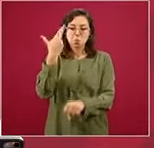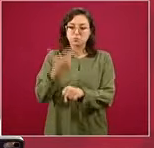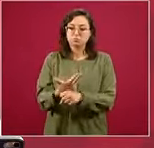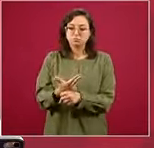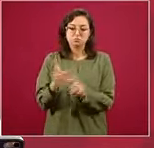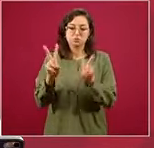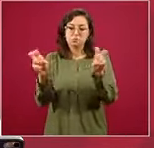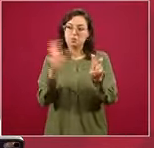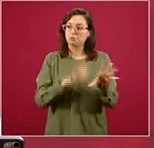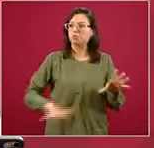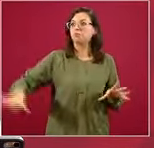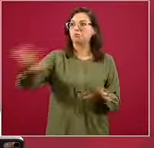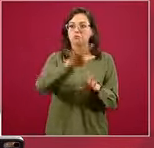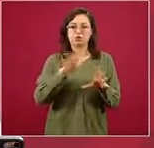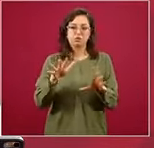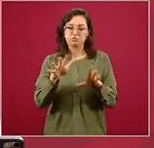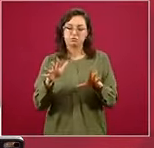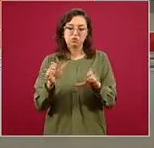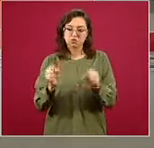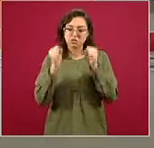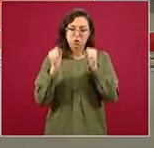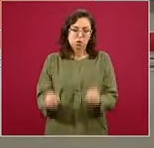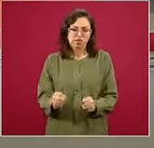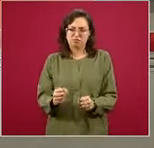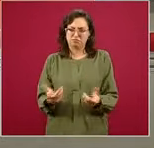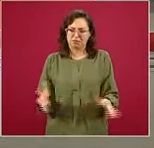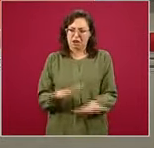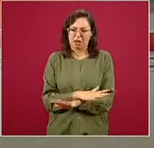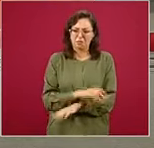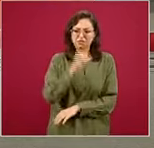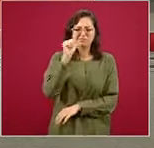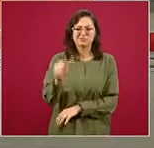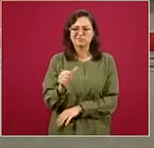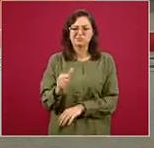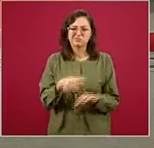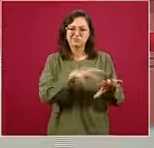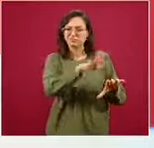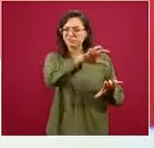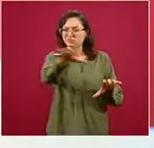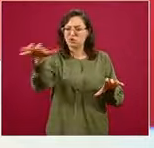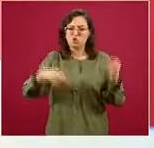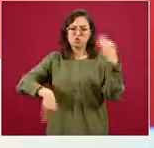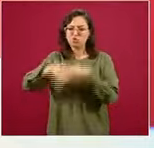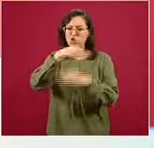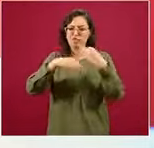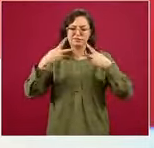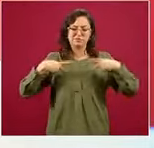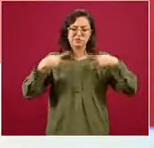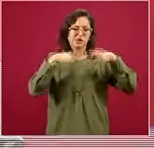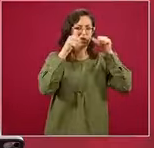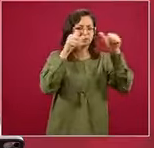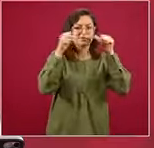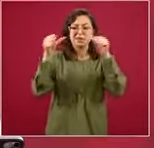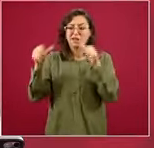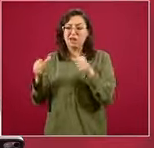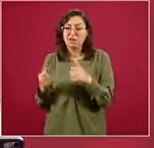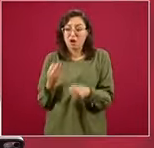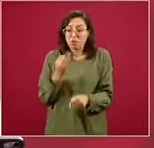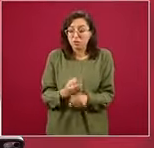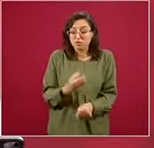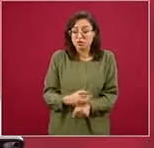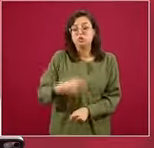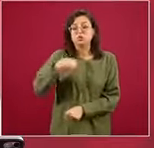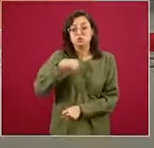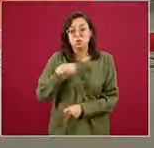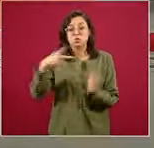seguridad sanitaria. No, eso no se cambia y es para todos los sectores, para toda la población. En este momento, insisto, ha